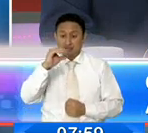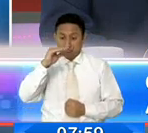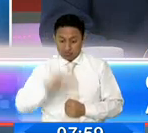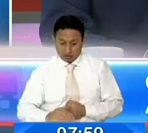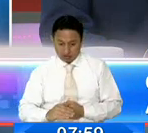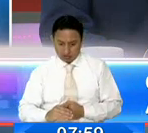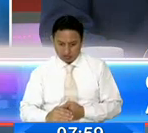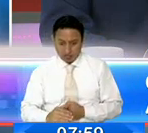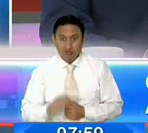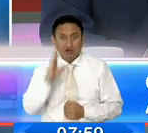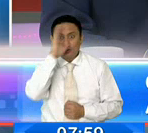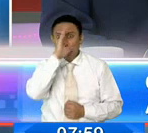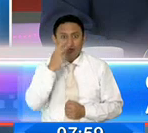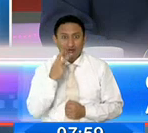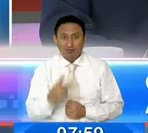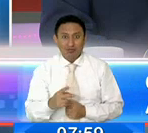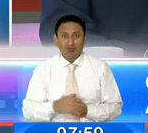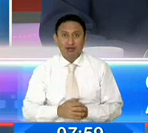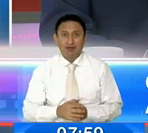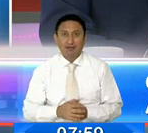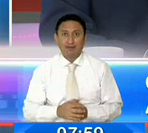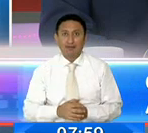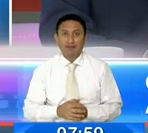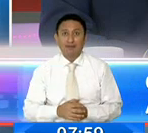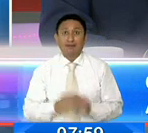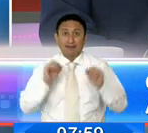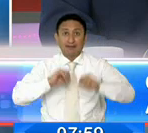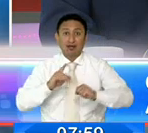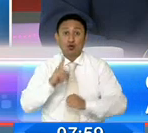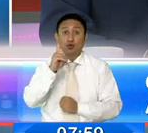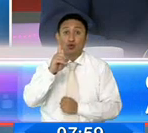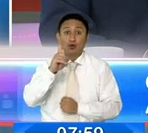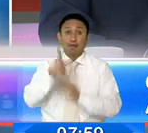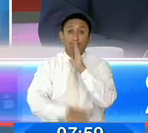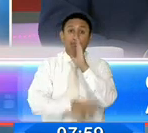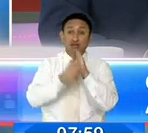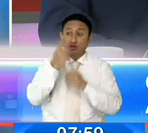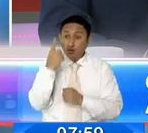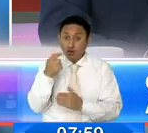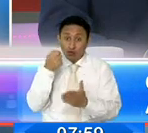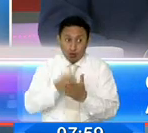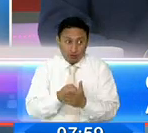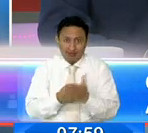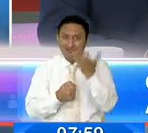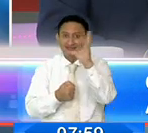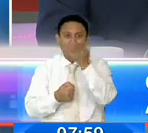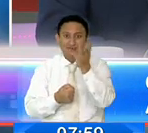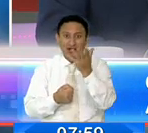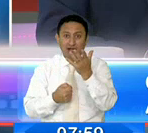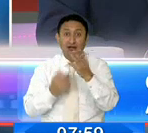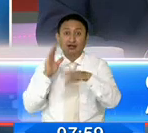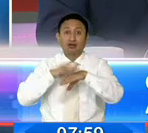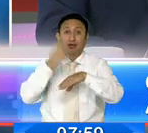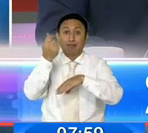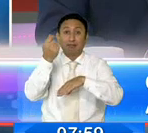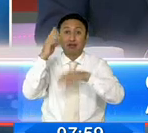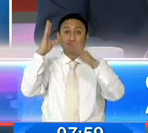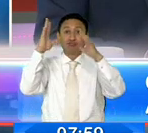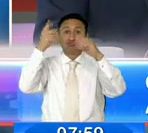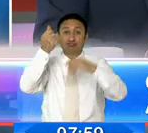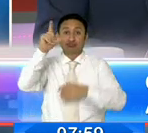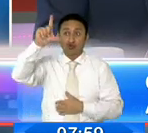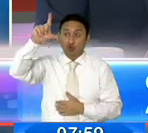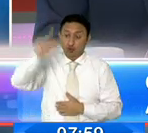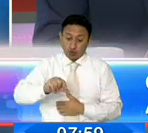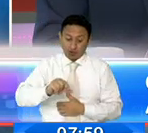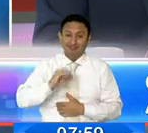visto. Correcto. Es decir, no había quien compre un barril más, esa fue la causa del derrumbe debajo del cero.